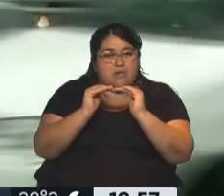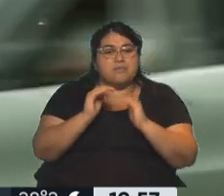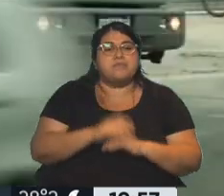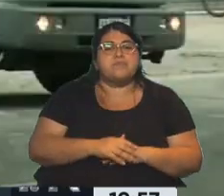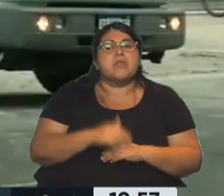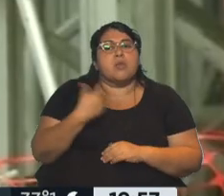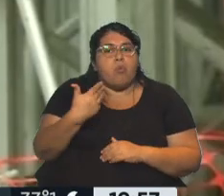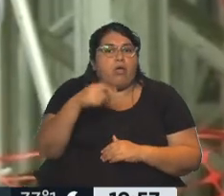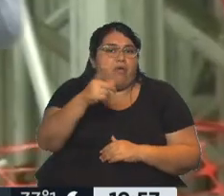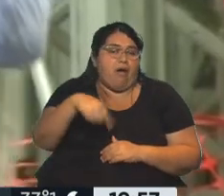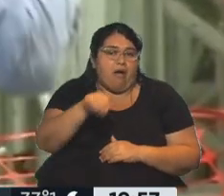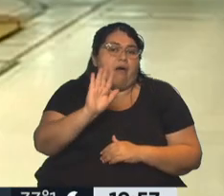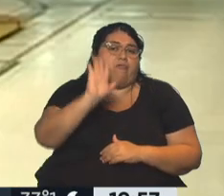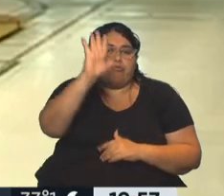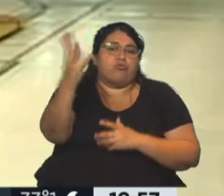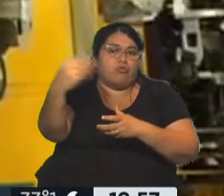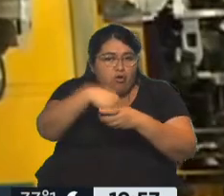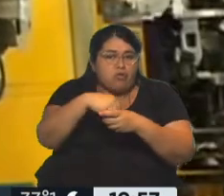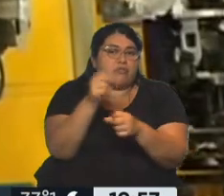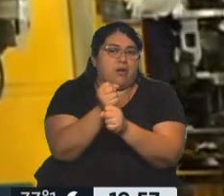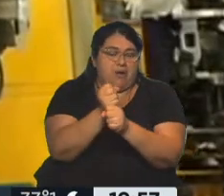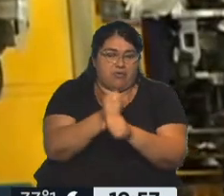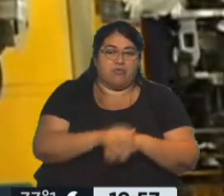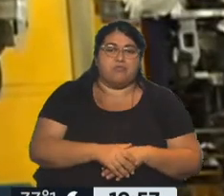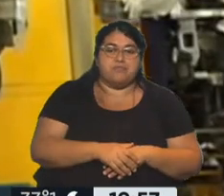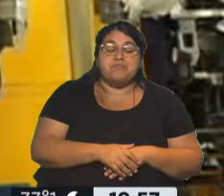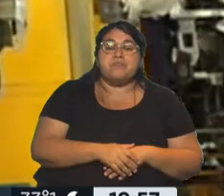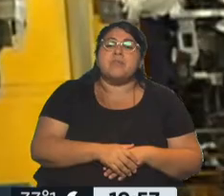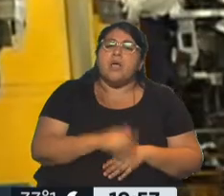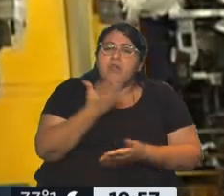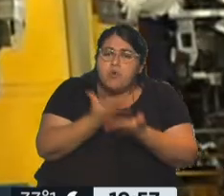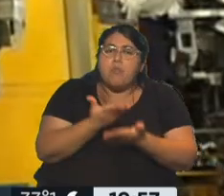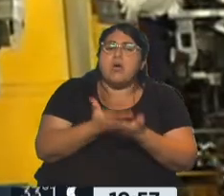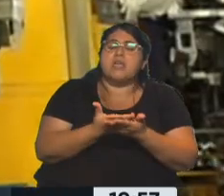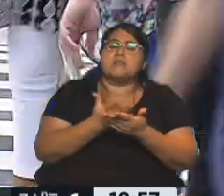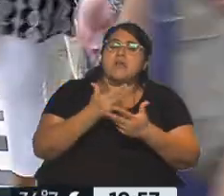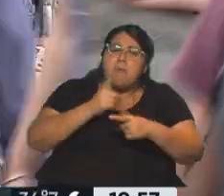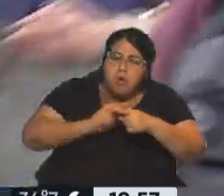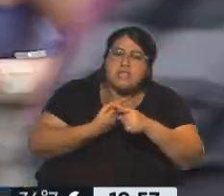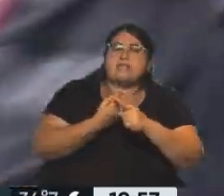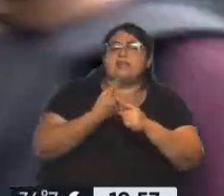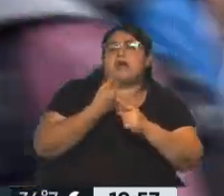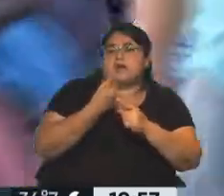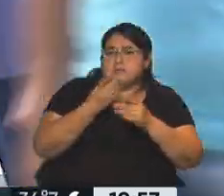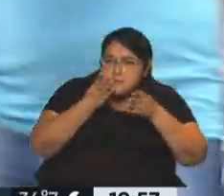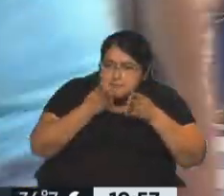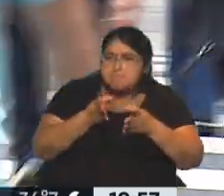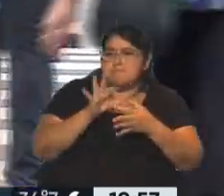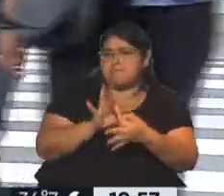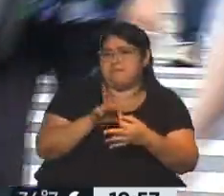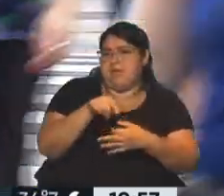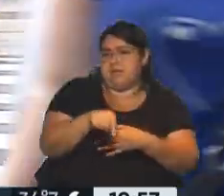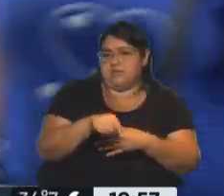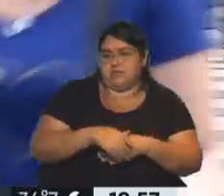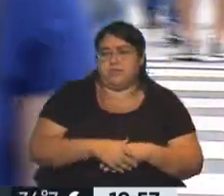insertarse también en el mercado laboral y en ese sentido hay varias políticas que van en el mismo sentido y después también